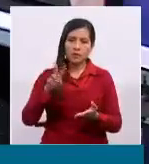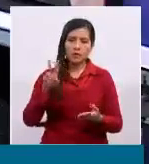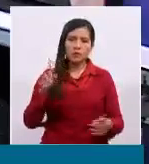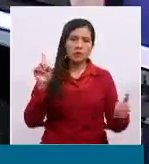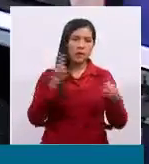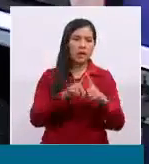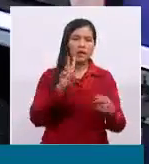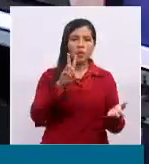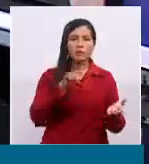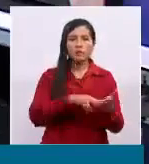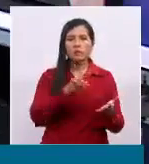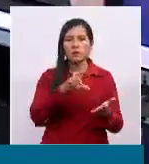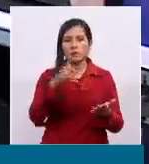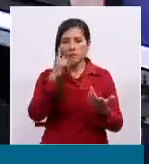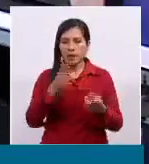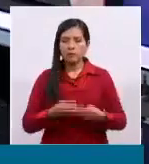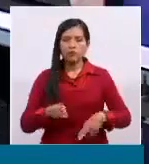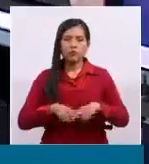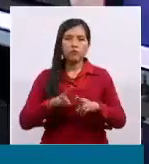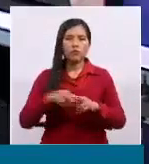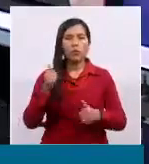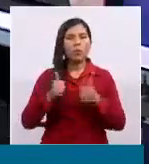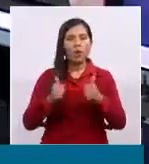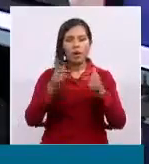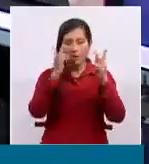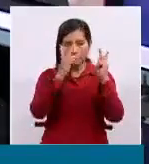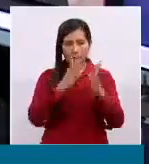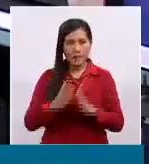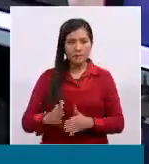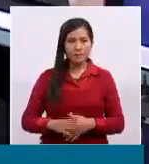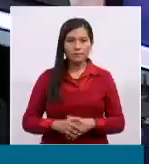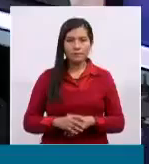para seguir incrementando estas recaudaciones?